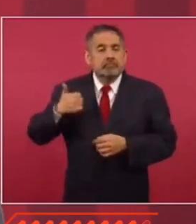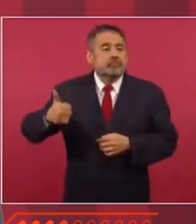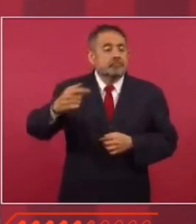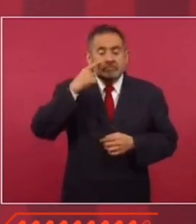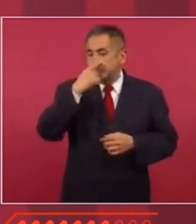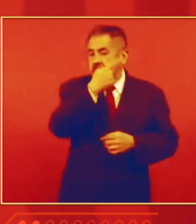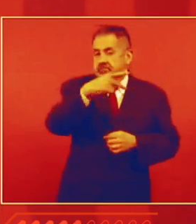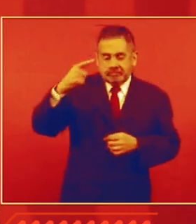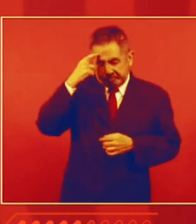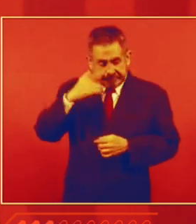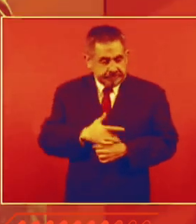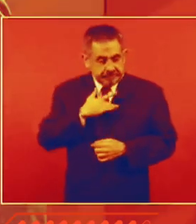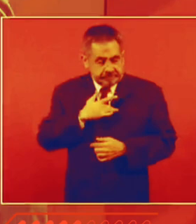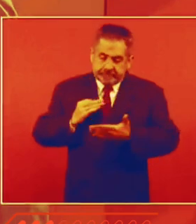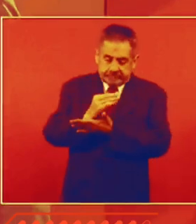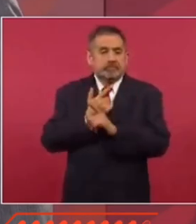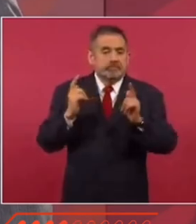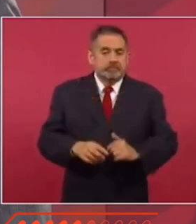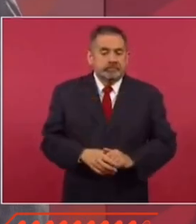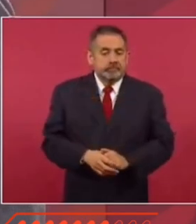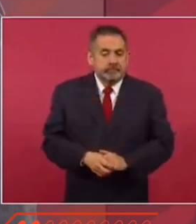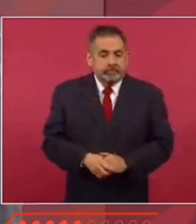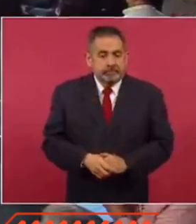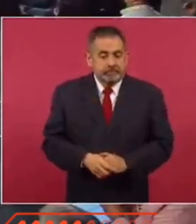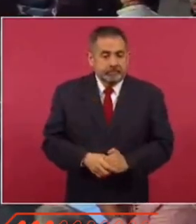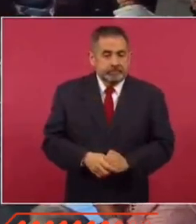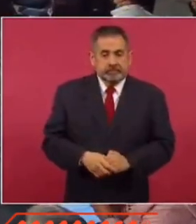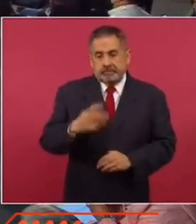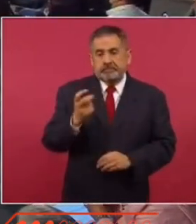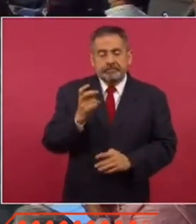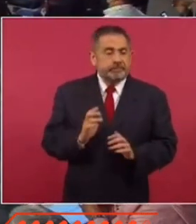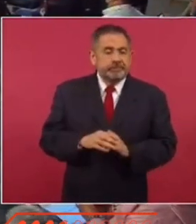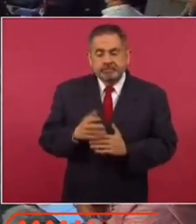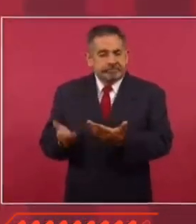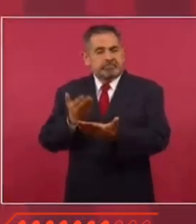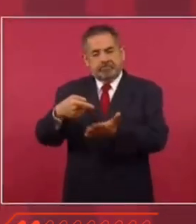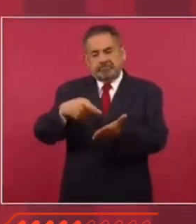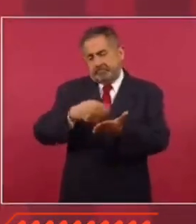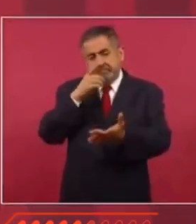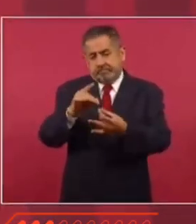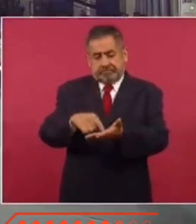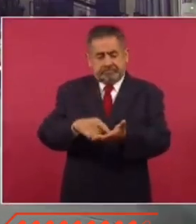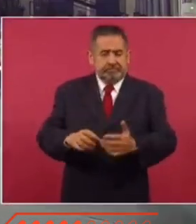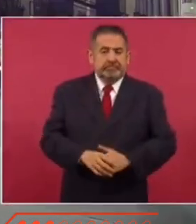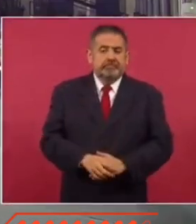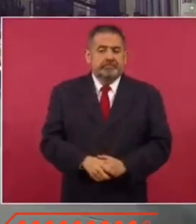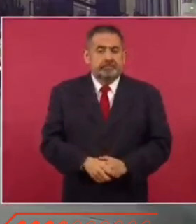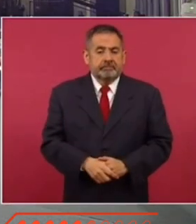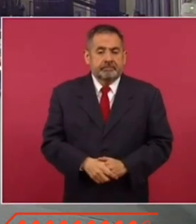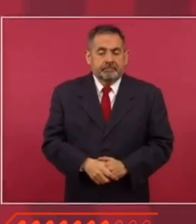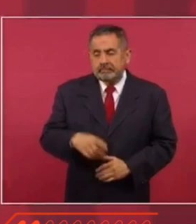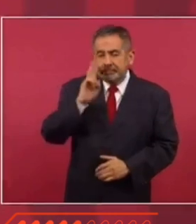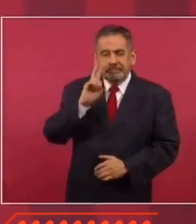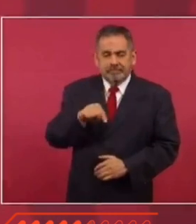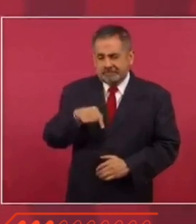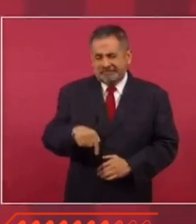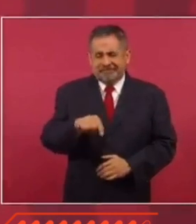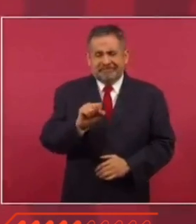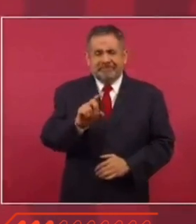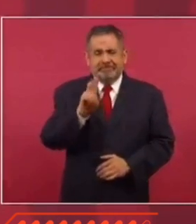lo que le dicte su conciencia, y que haya democracia. Eso es lo que vamos a plantear. Pues a ver si lo hago este fin de